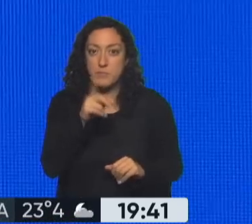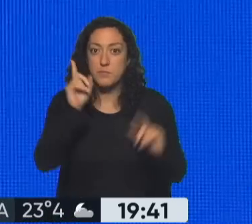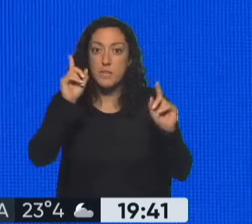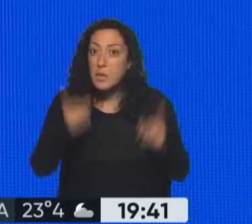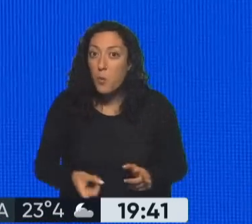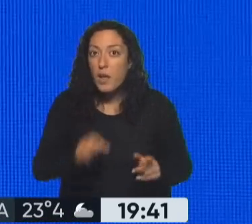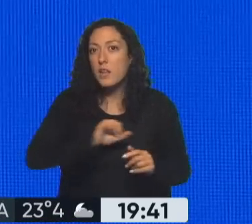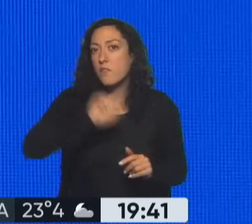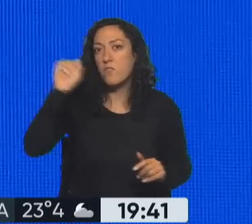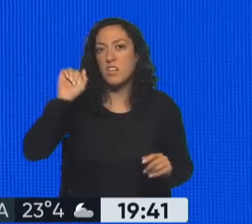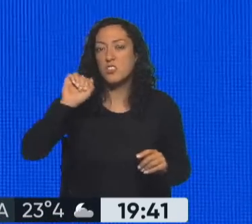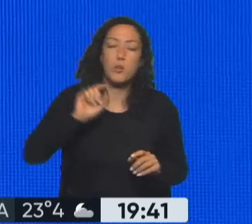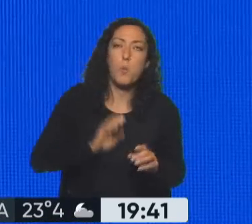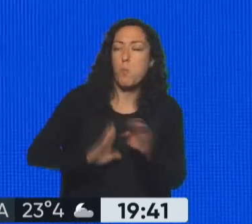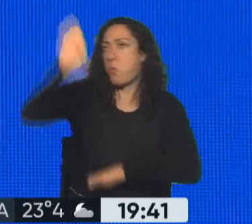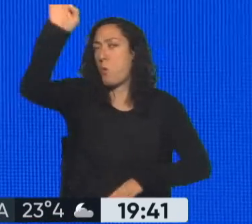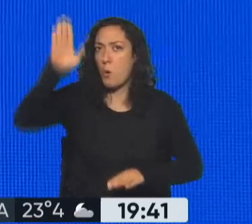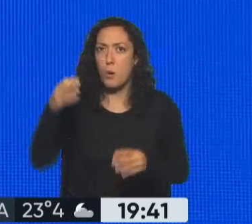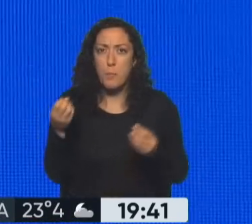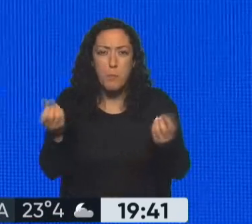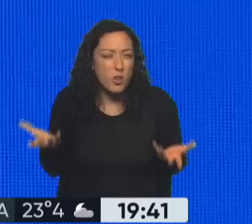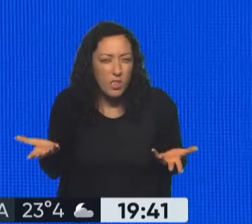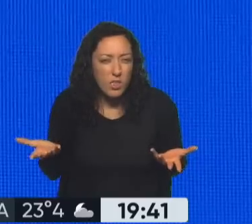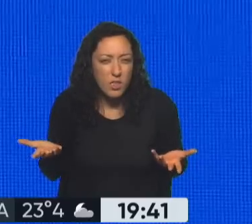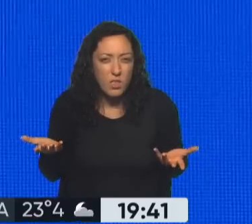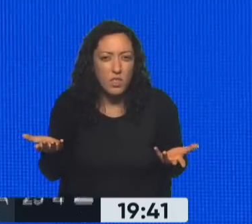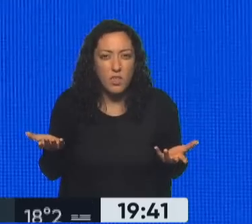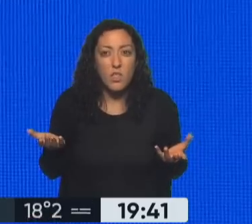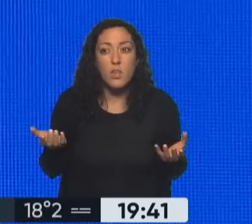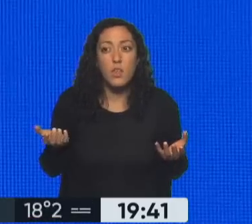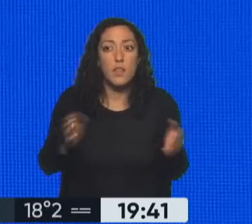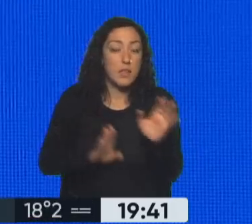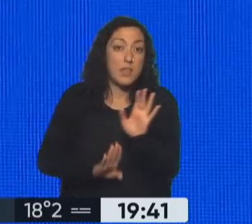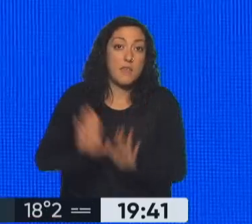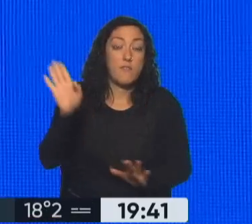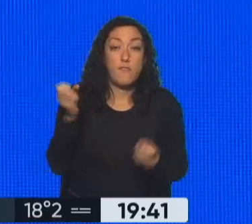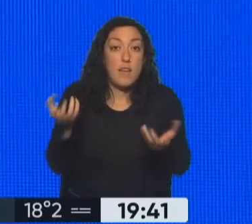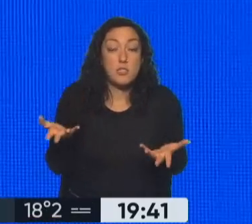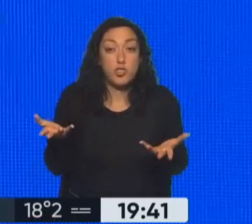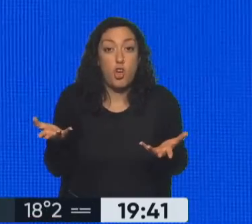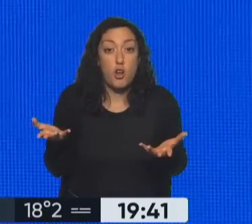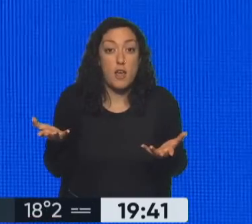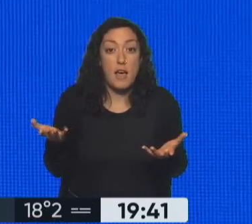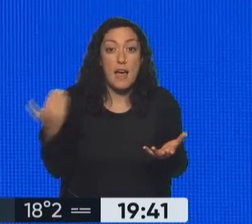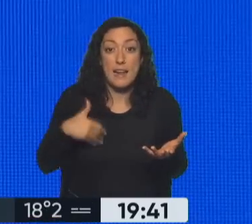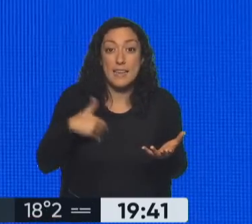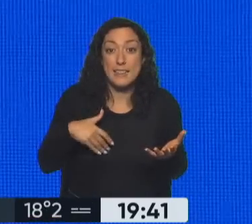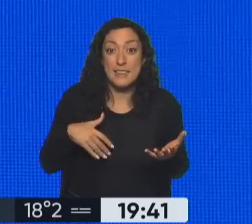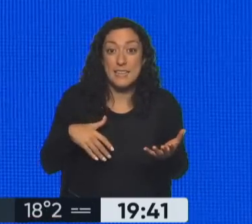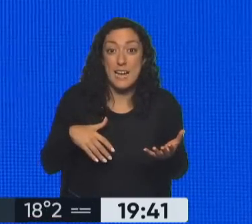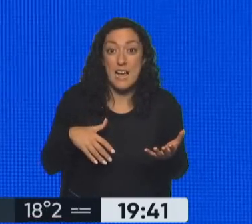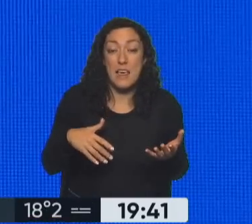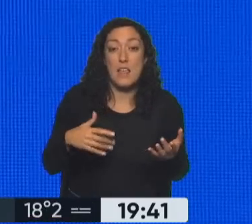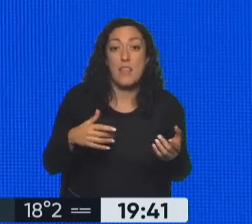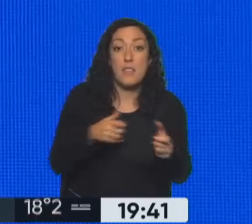la inflación se disparó igual. ¿Por qué? Porque la inflación está en la Argentina atada a la escasez